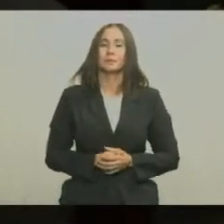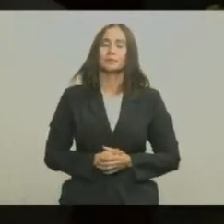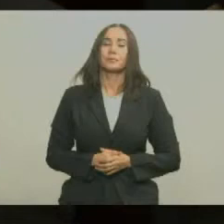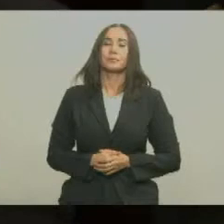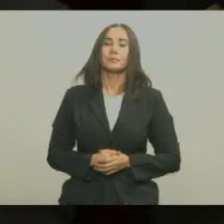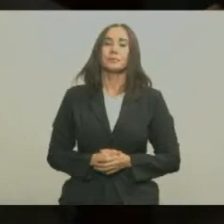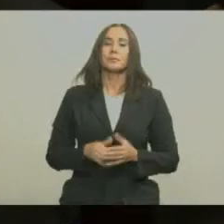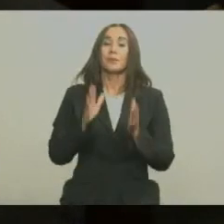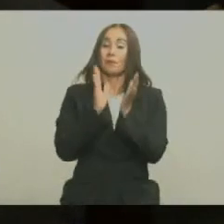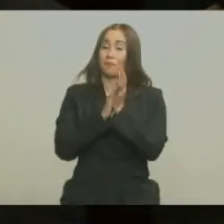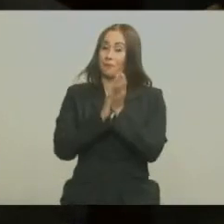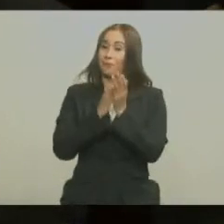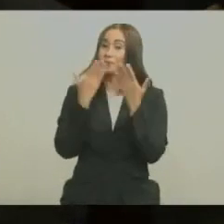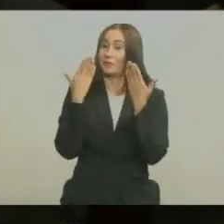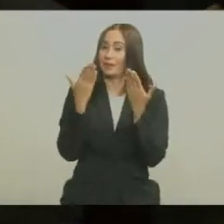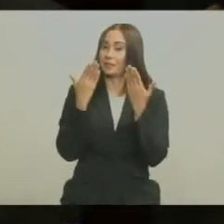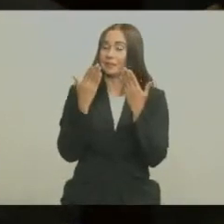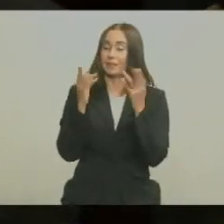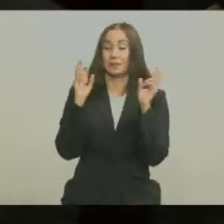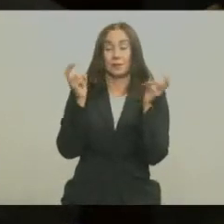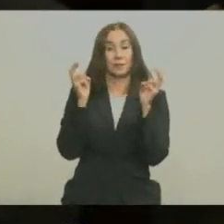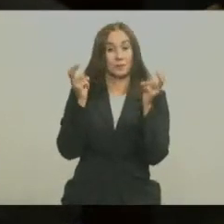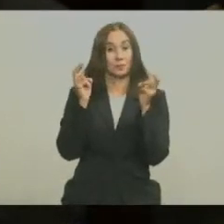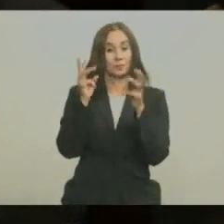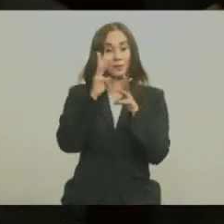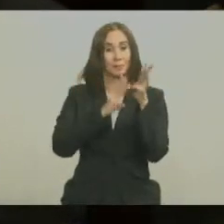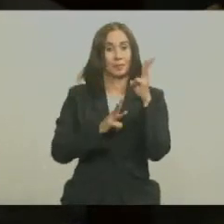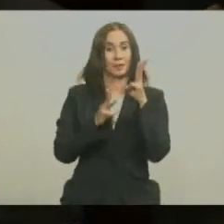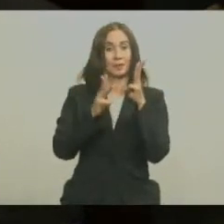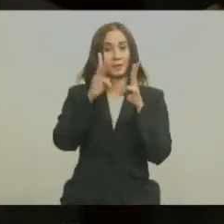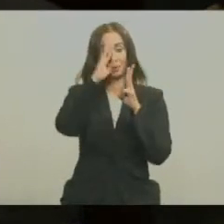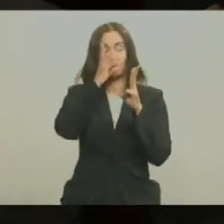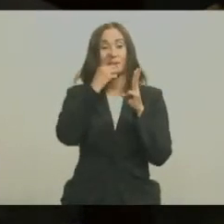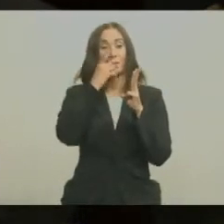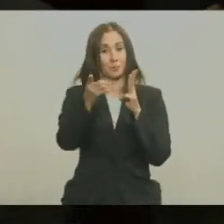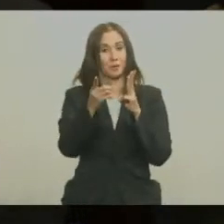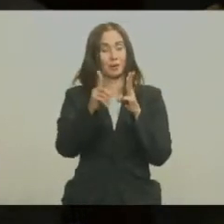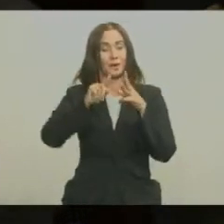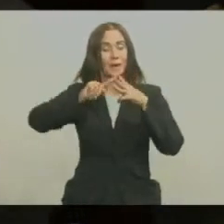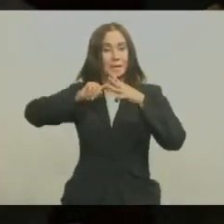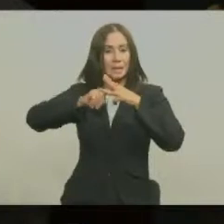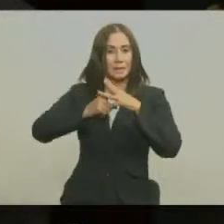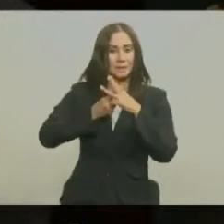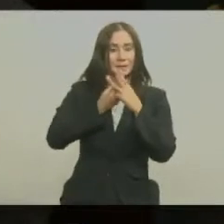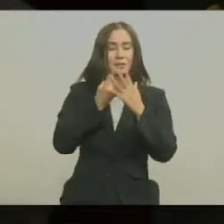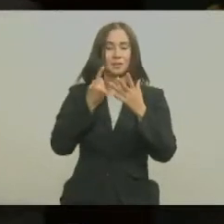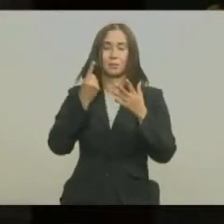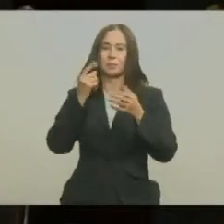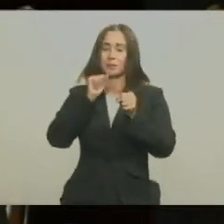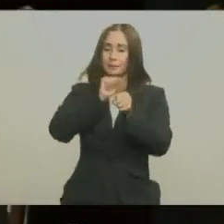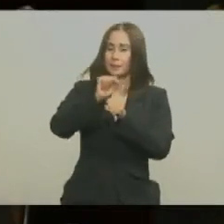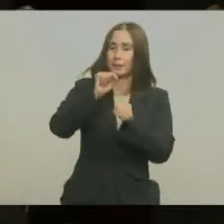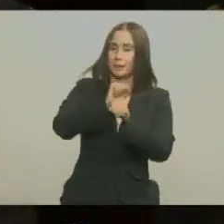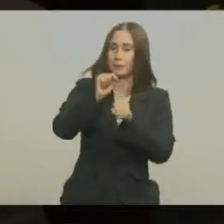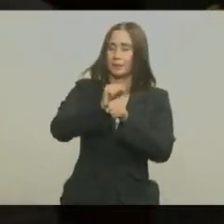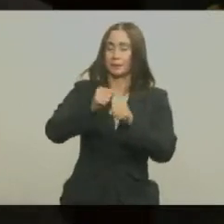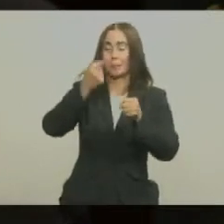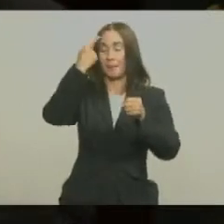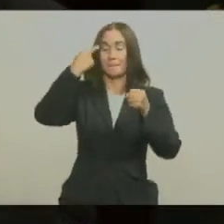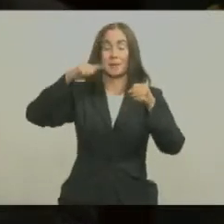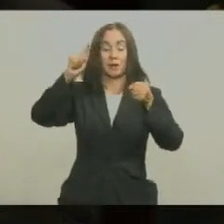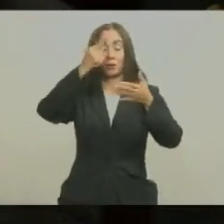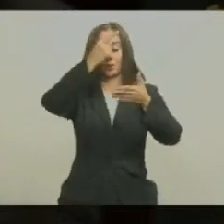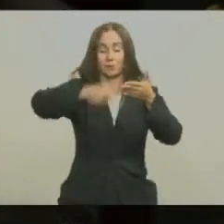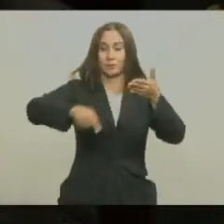Constitución. Felicidades, y este es un tema del país, y este es el inicio de empezar a trabajar por la erradicación de